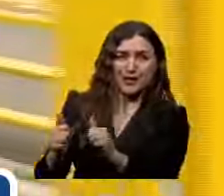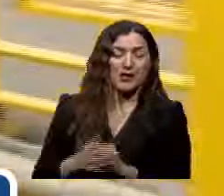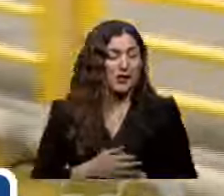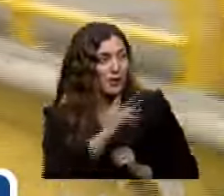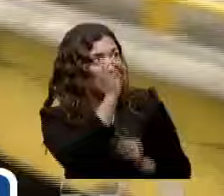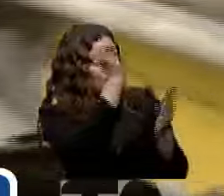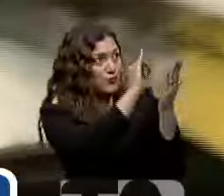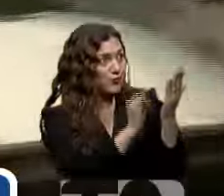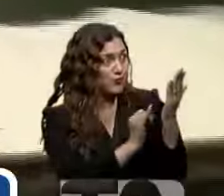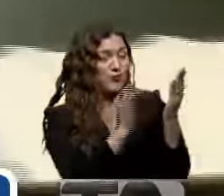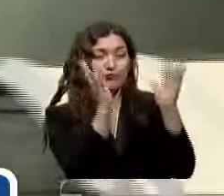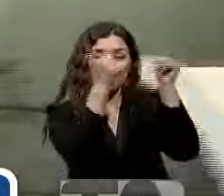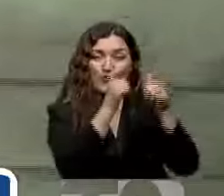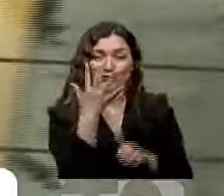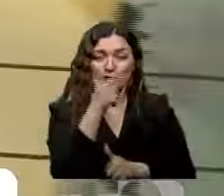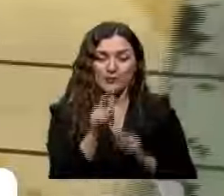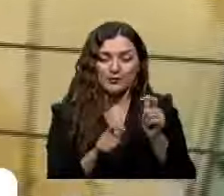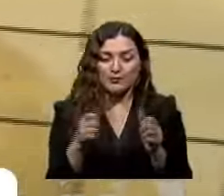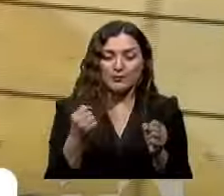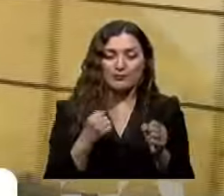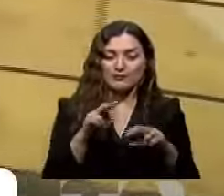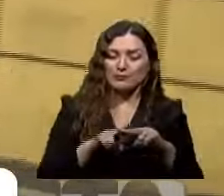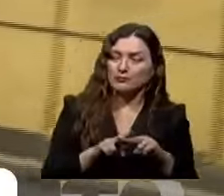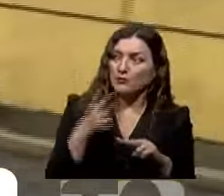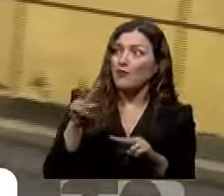porque la ciudadanía se apropia